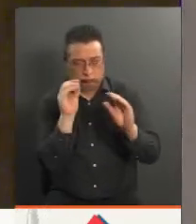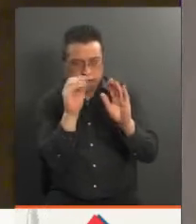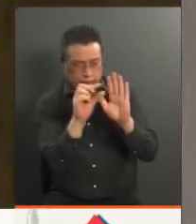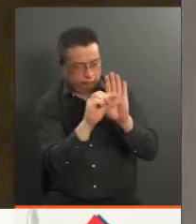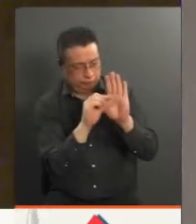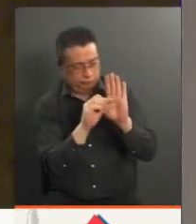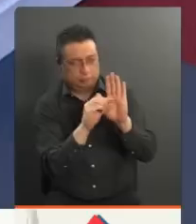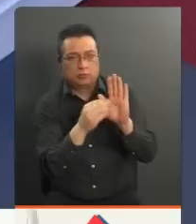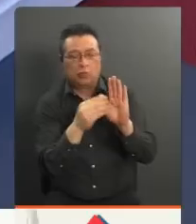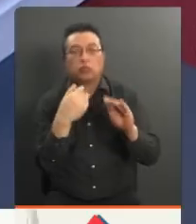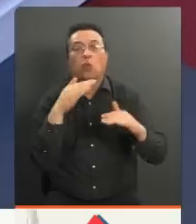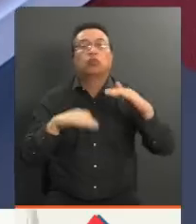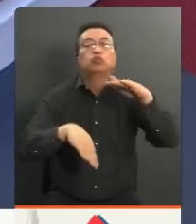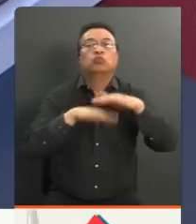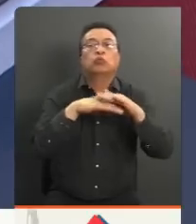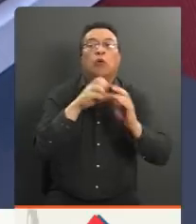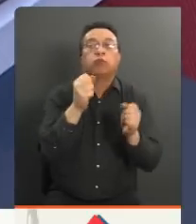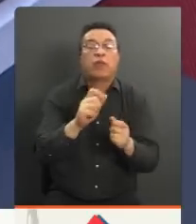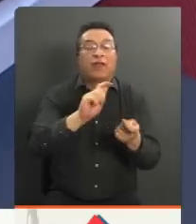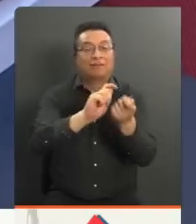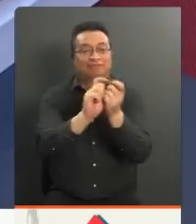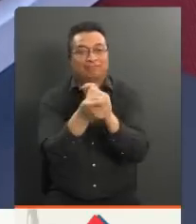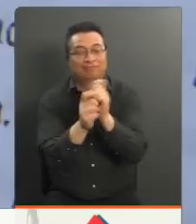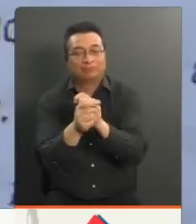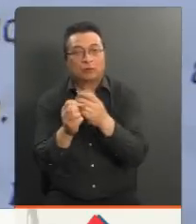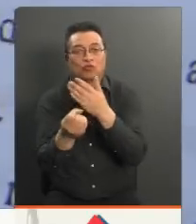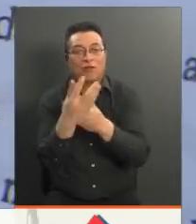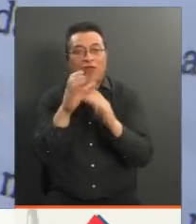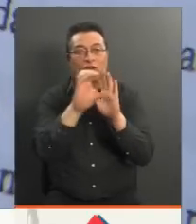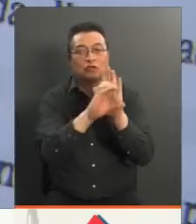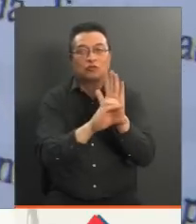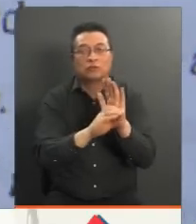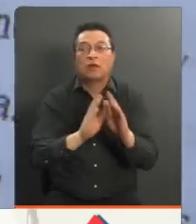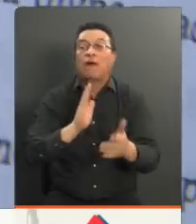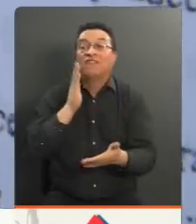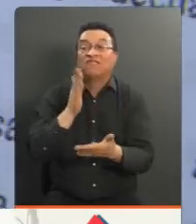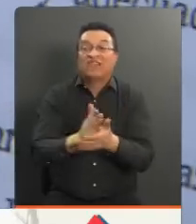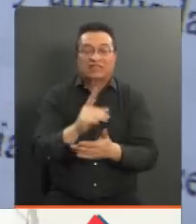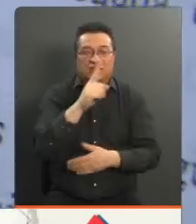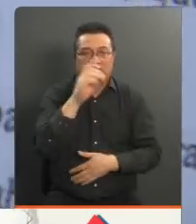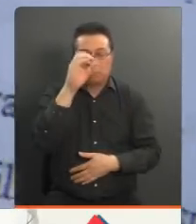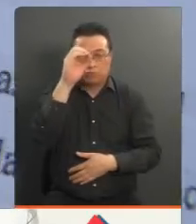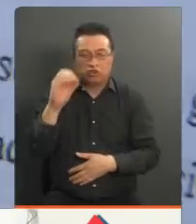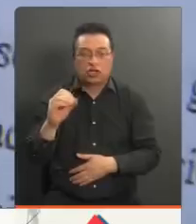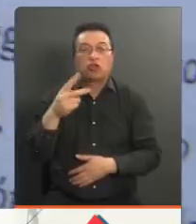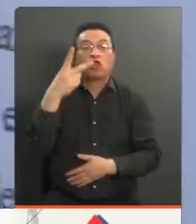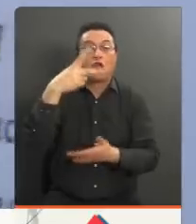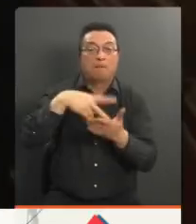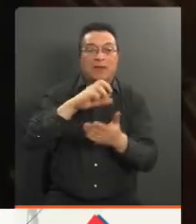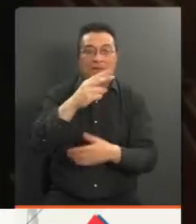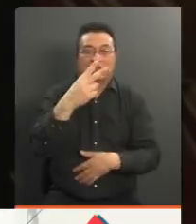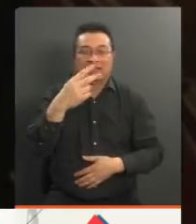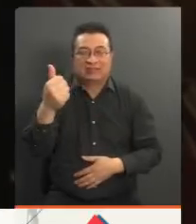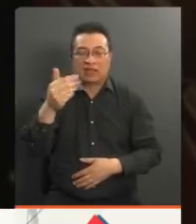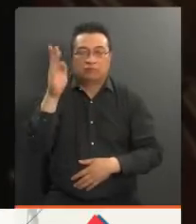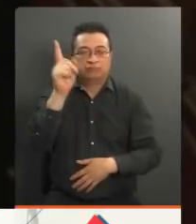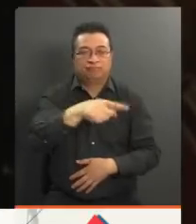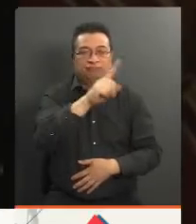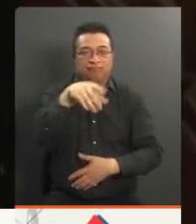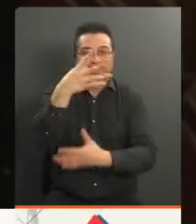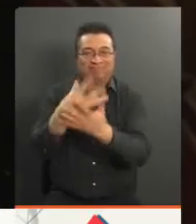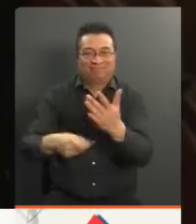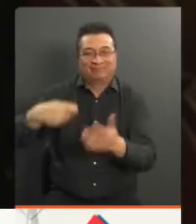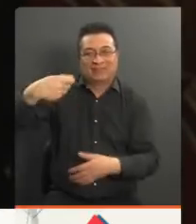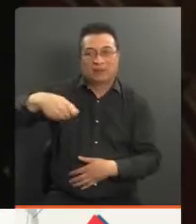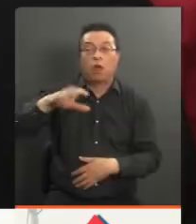el quórum para reformar la eventual nueva constitución y establecen el fin completo del Senado en 2026. Las propuestas lograron sumar